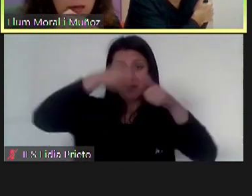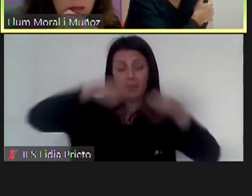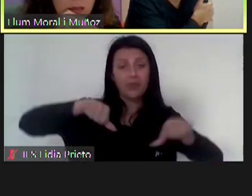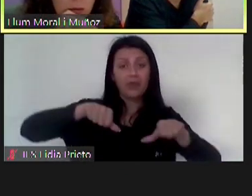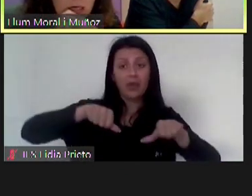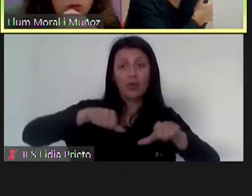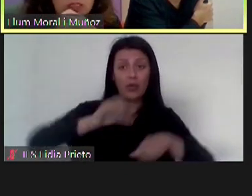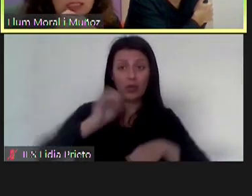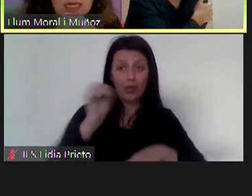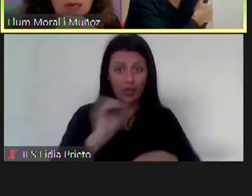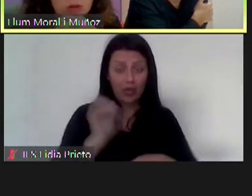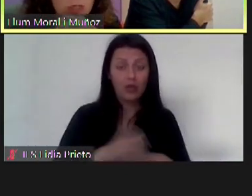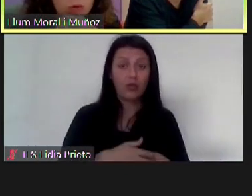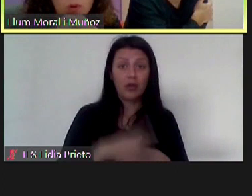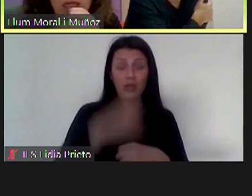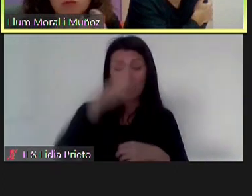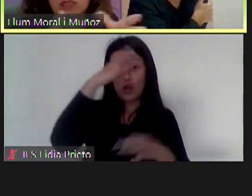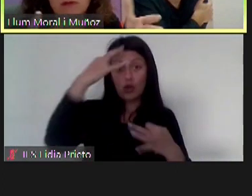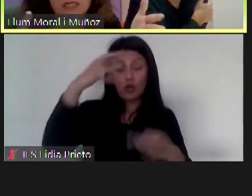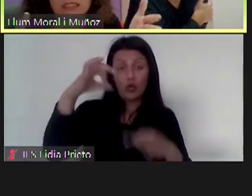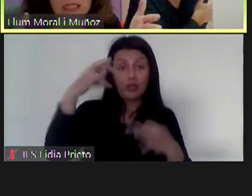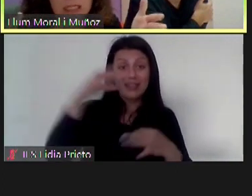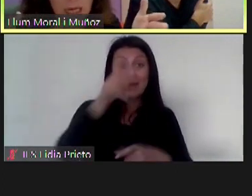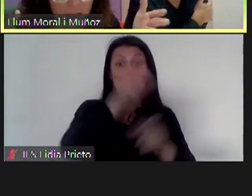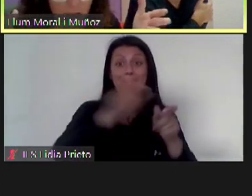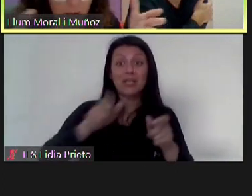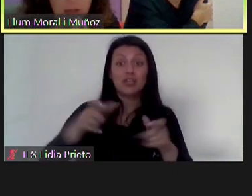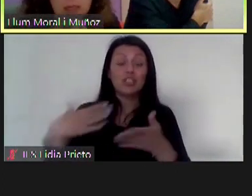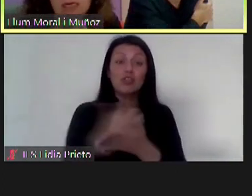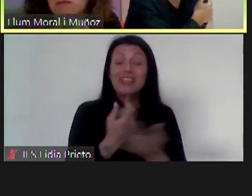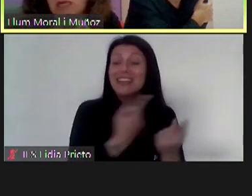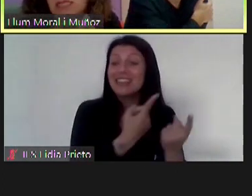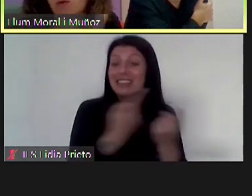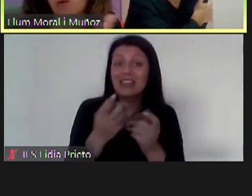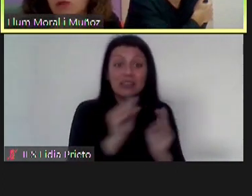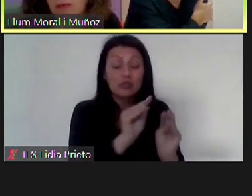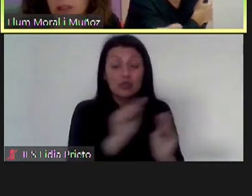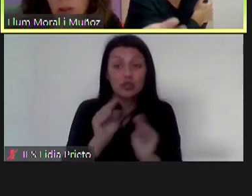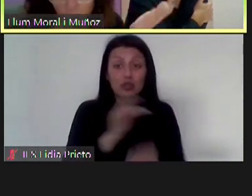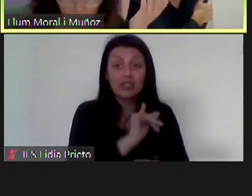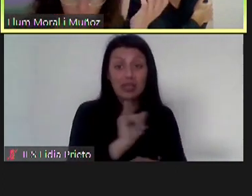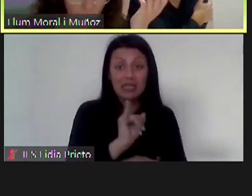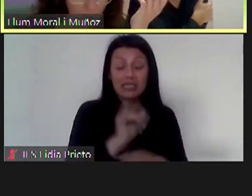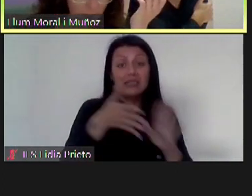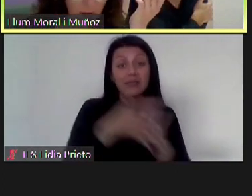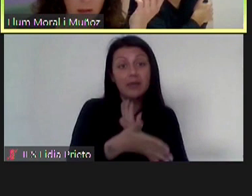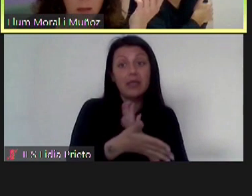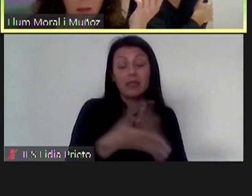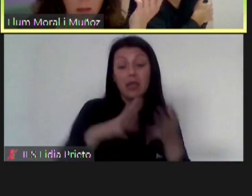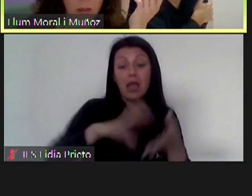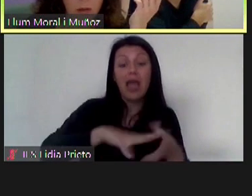nada, evitar y ser consciente de que la persona, todas tenemos diferentes necesidades, que estás adecuando simplemente un poquito el